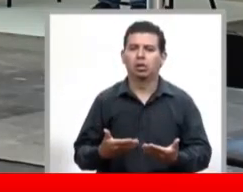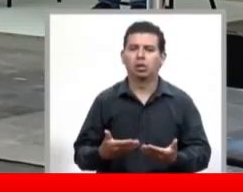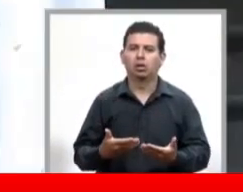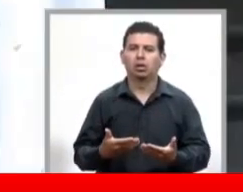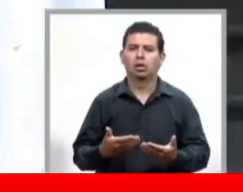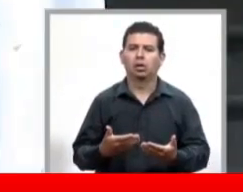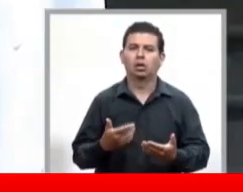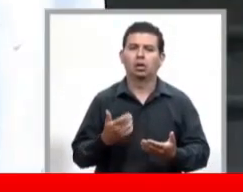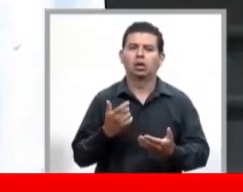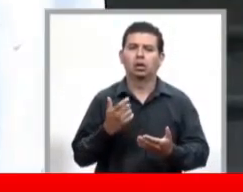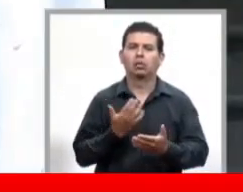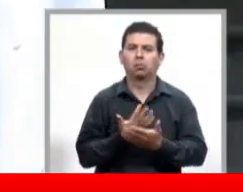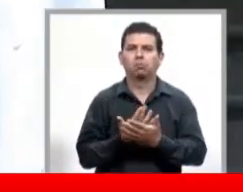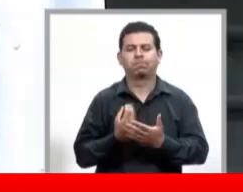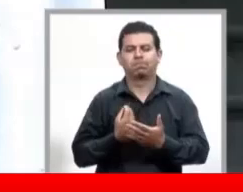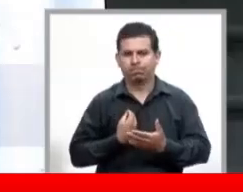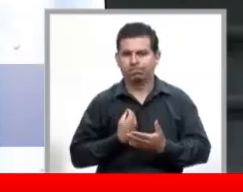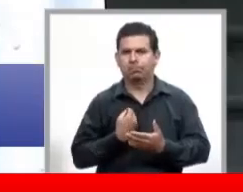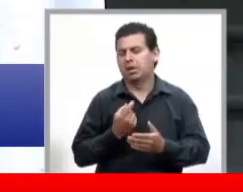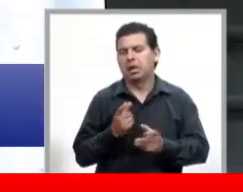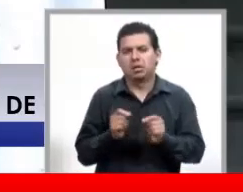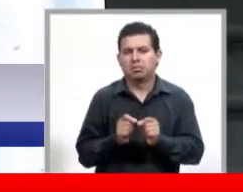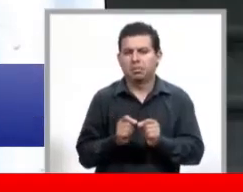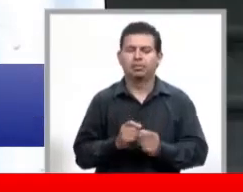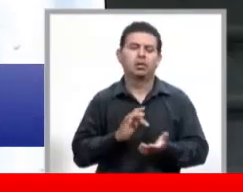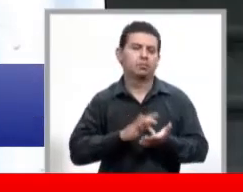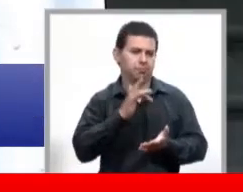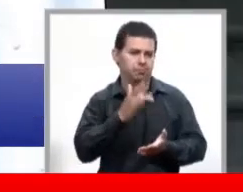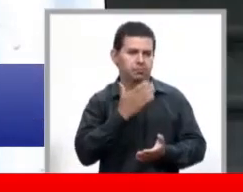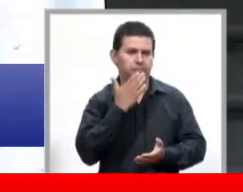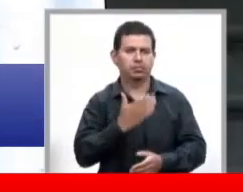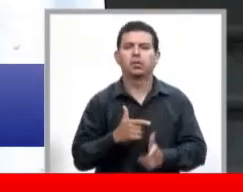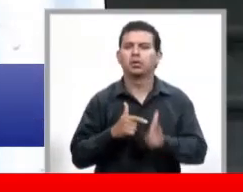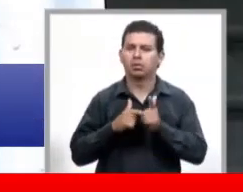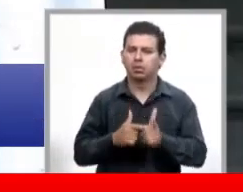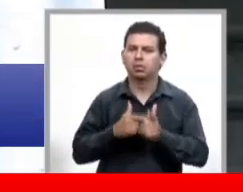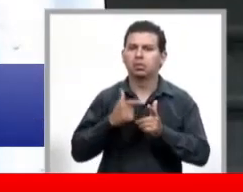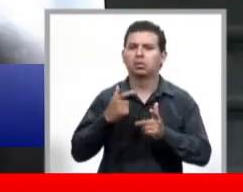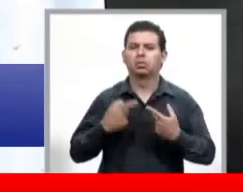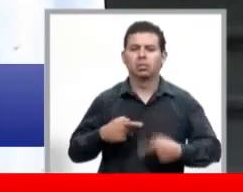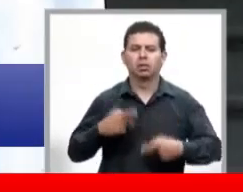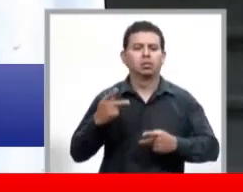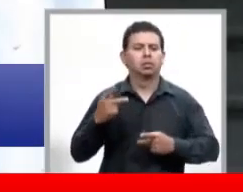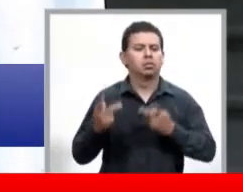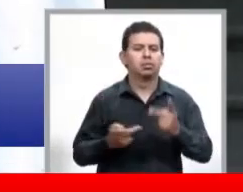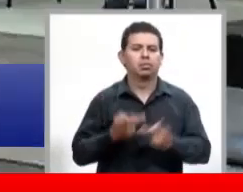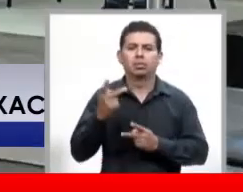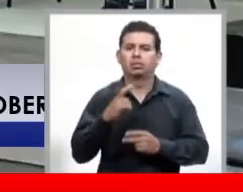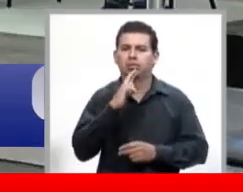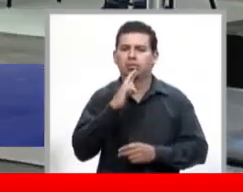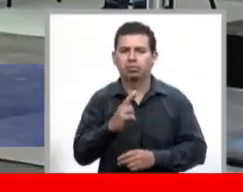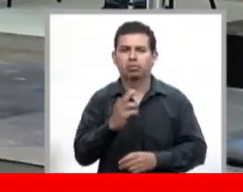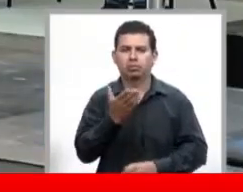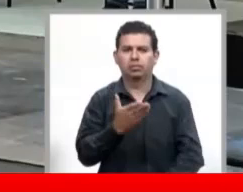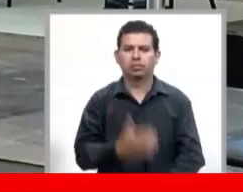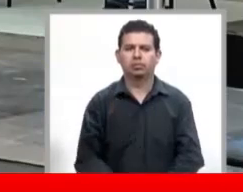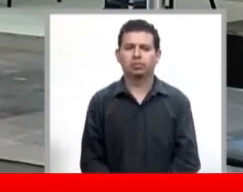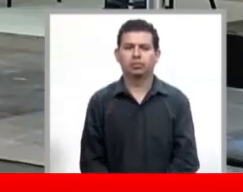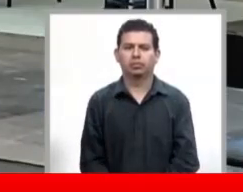quedarse en casa. ¿Sale? Gracias, Yamilet. Continuamos con Oscar Rodríguez de Milenio.